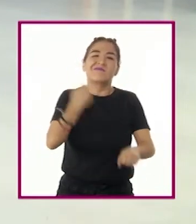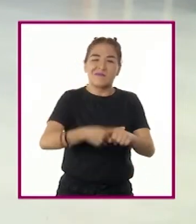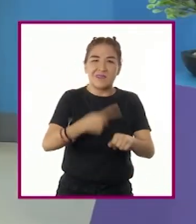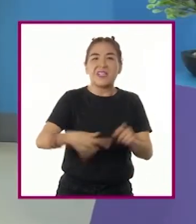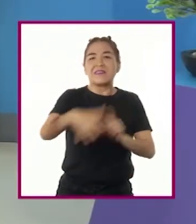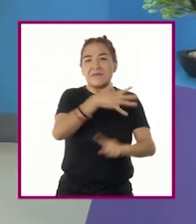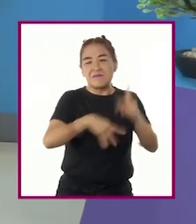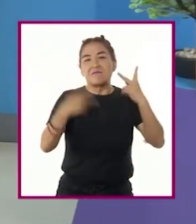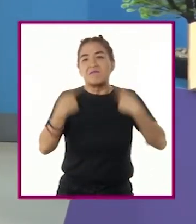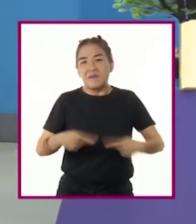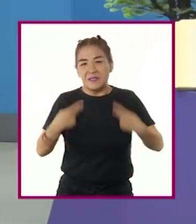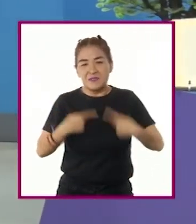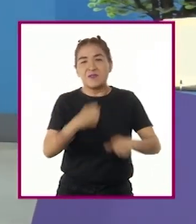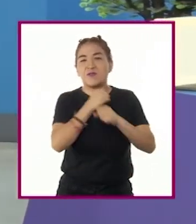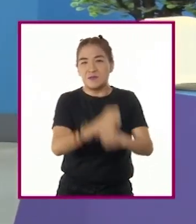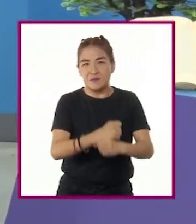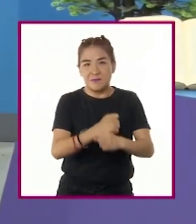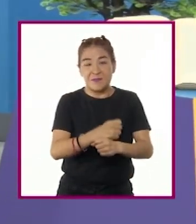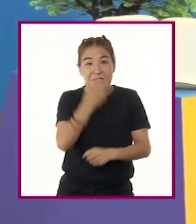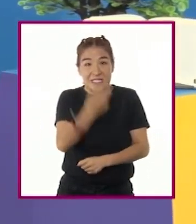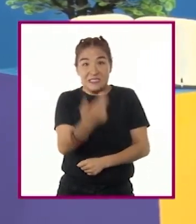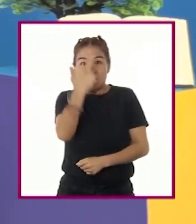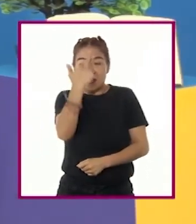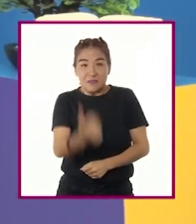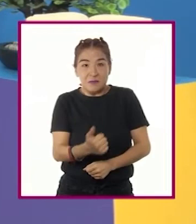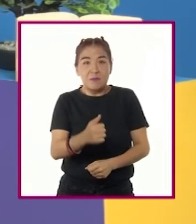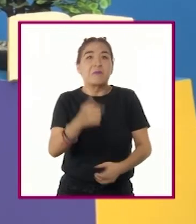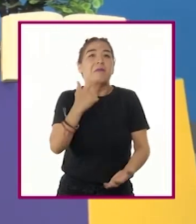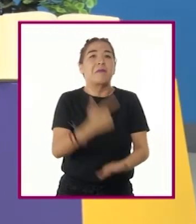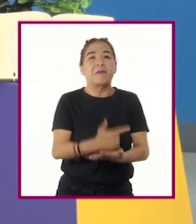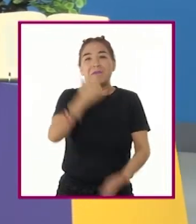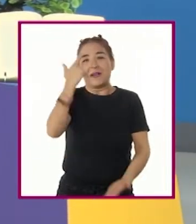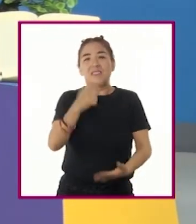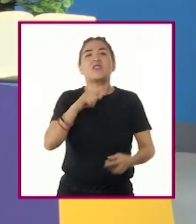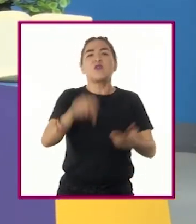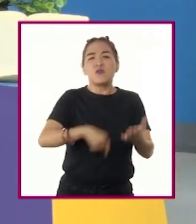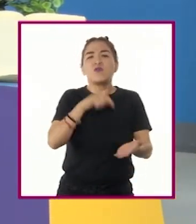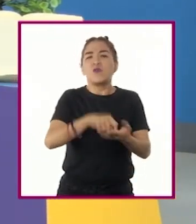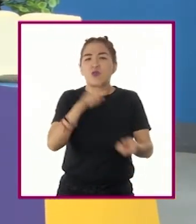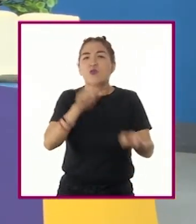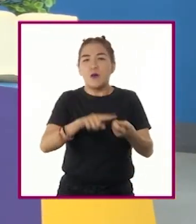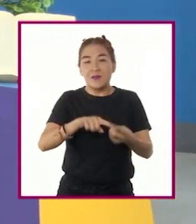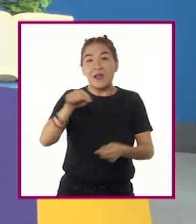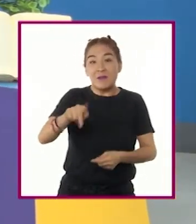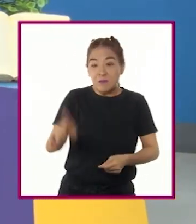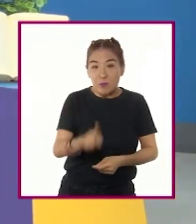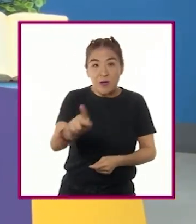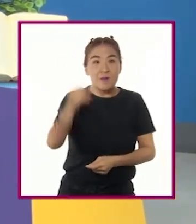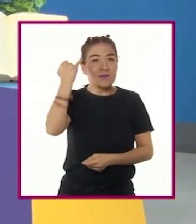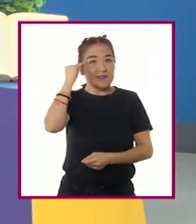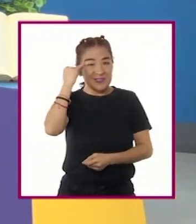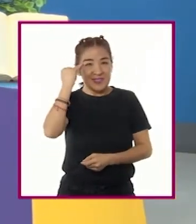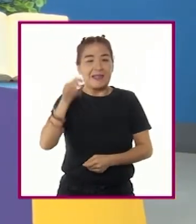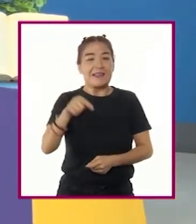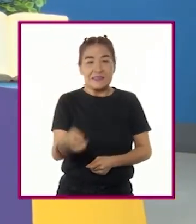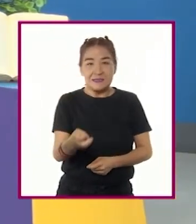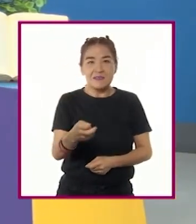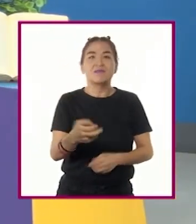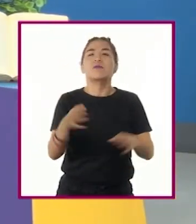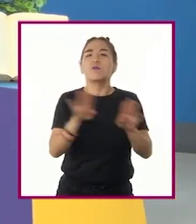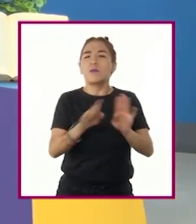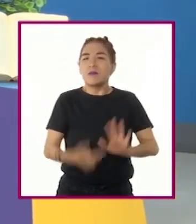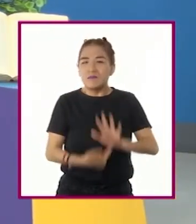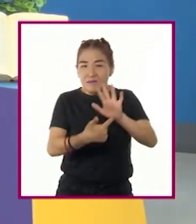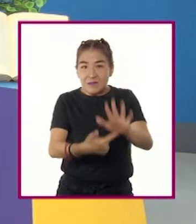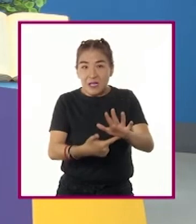sectores. Esta situación era mucho más grave en las zonas rurales e indígenas. Este panorama